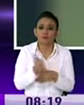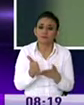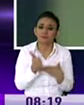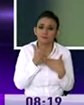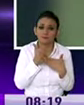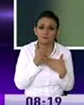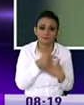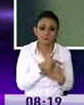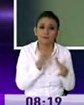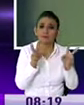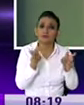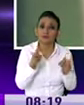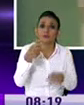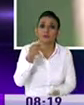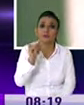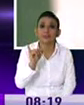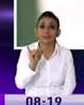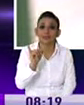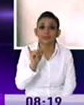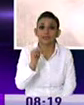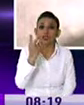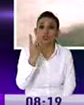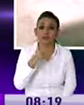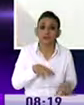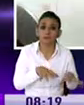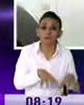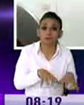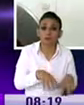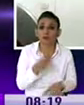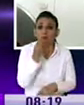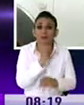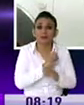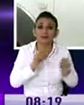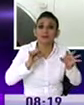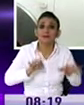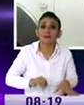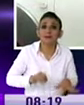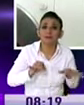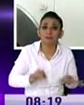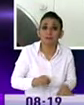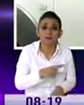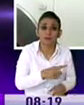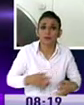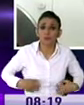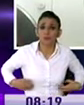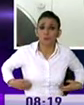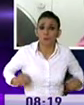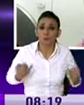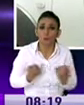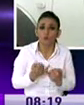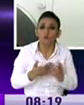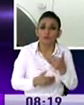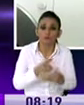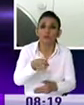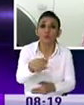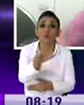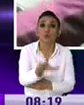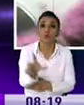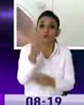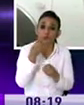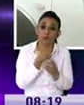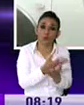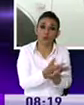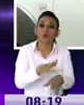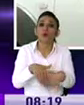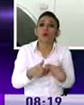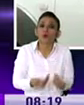en este caso en Guamaní. Hay dos peludos que no comen, 7 meses en ese estado. Así que ya les contaremos el día lunes la historia, cómo